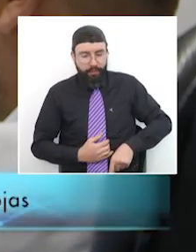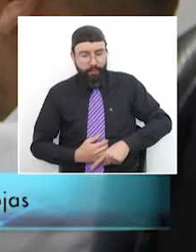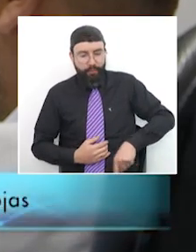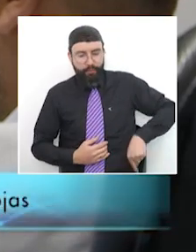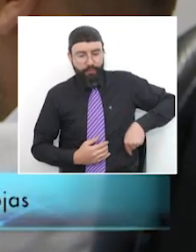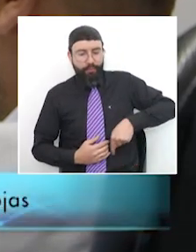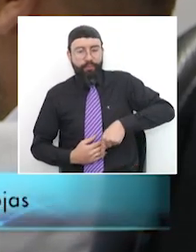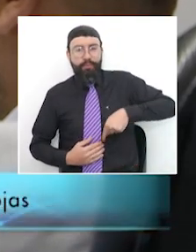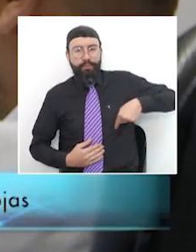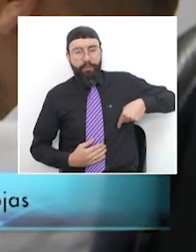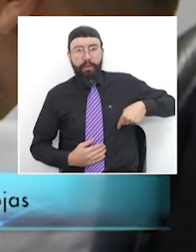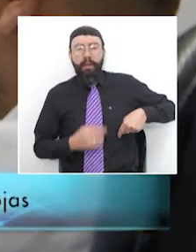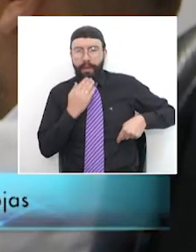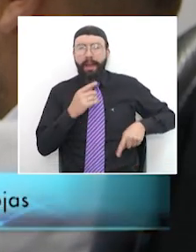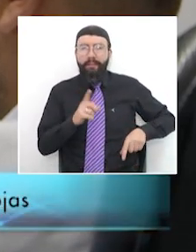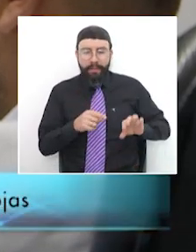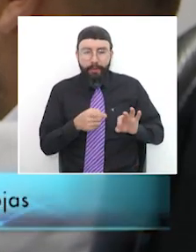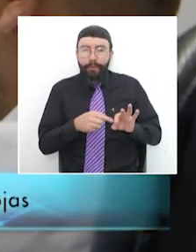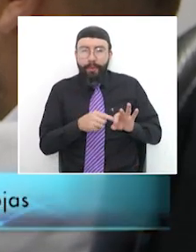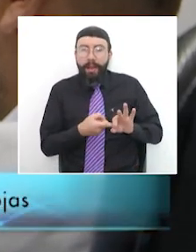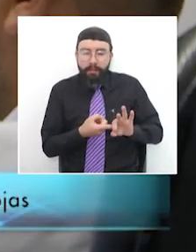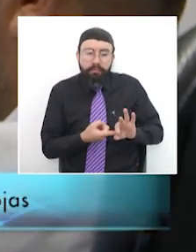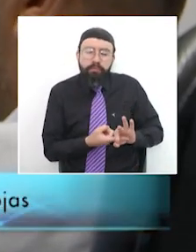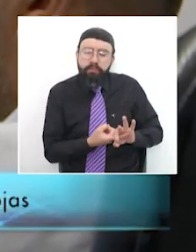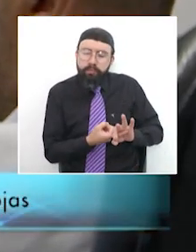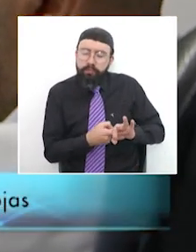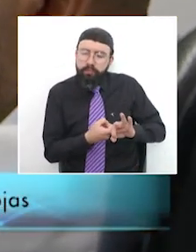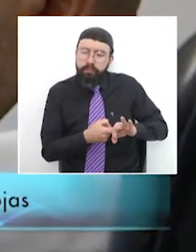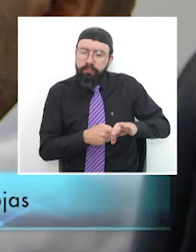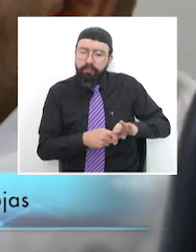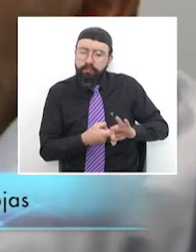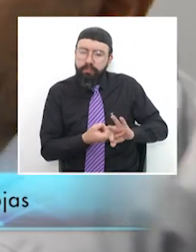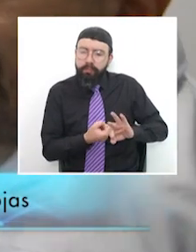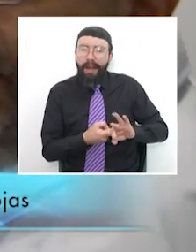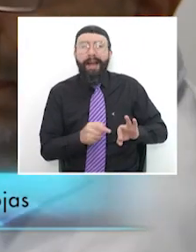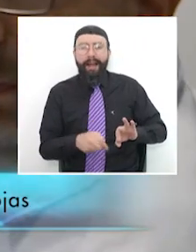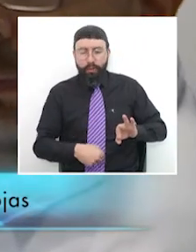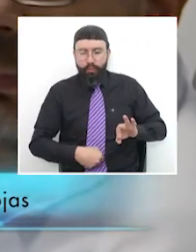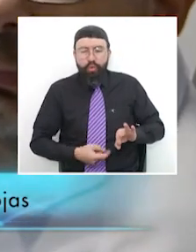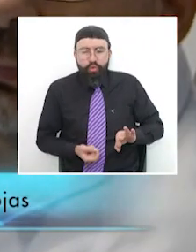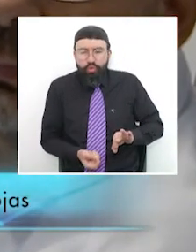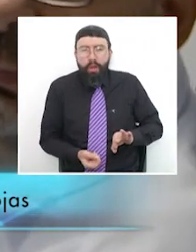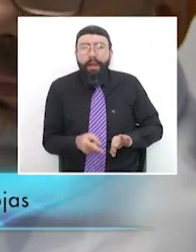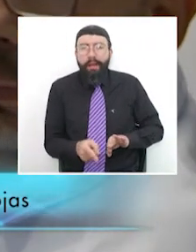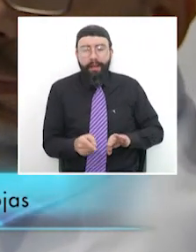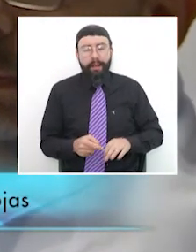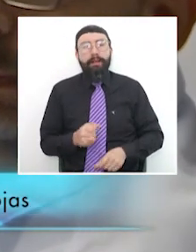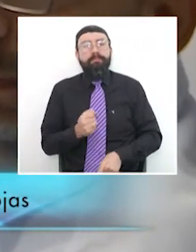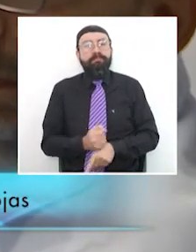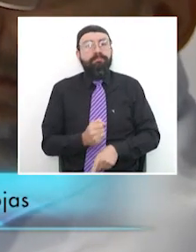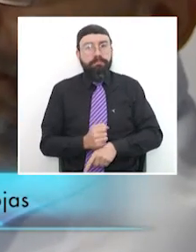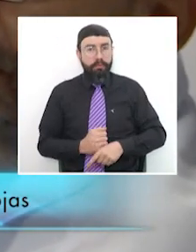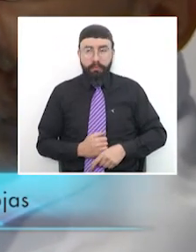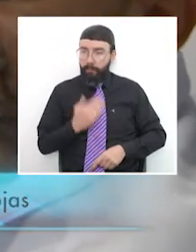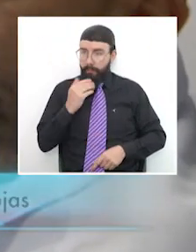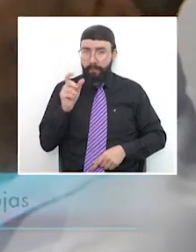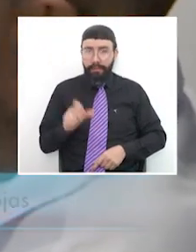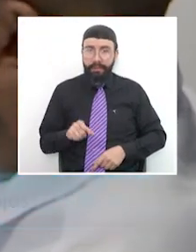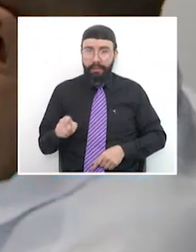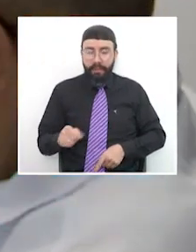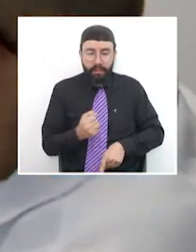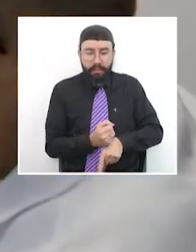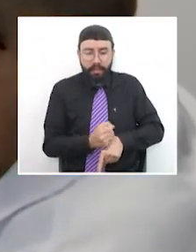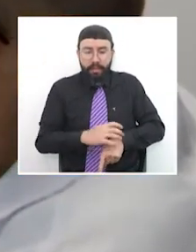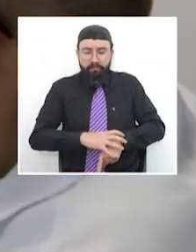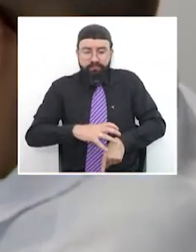el recto y toca la próstata, porque están a continuidad. Si se crece esa próstata, me está